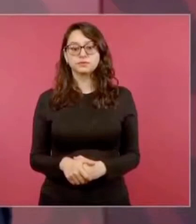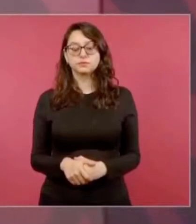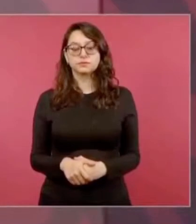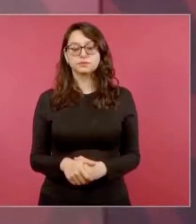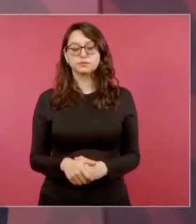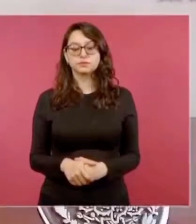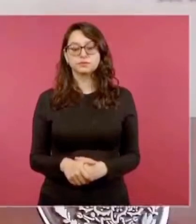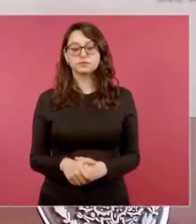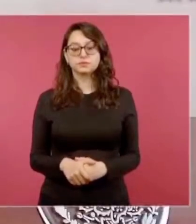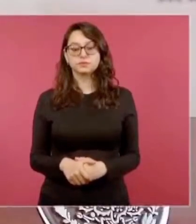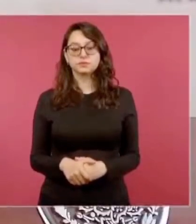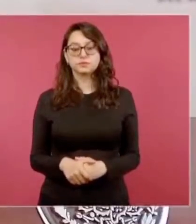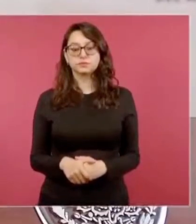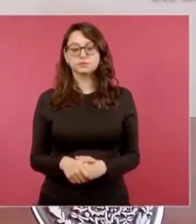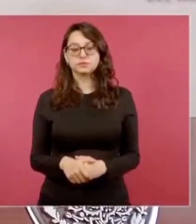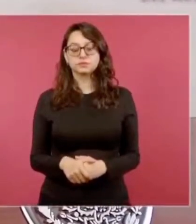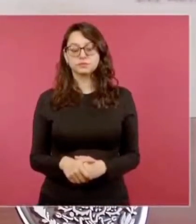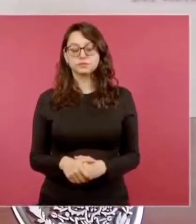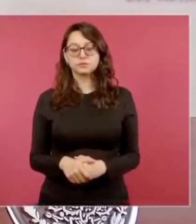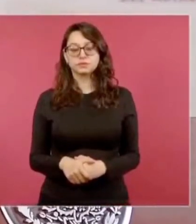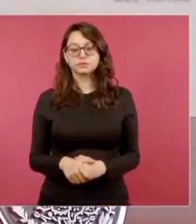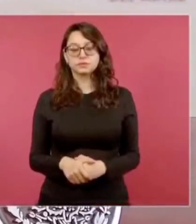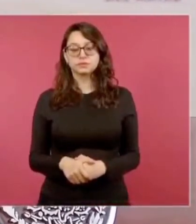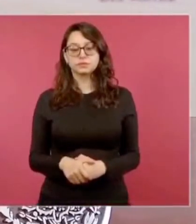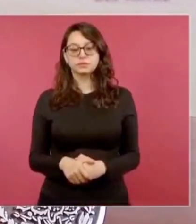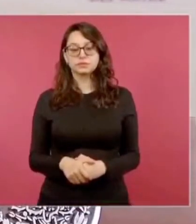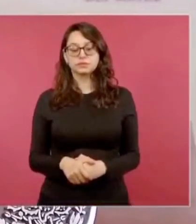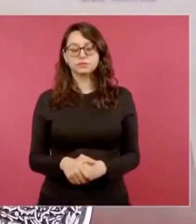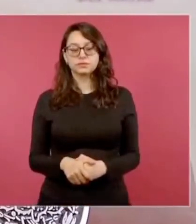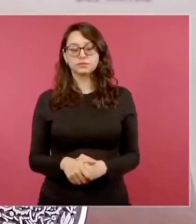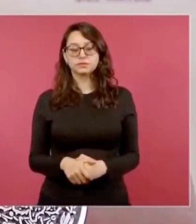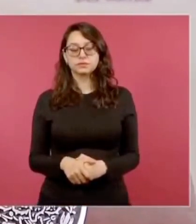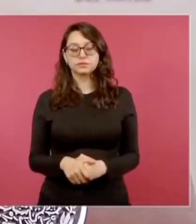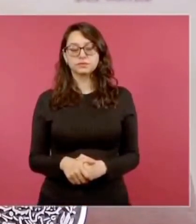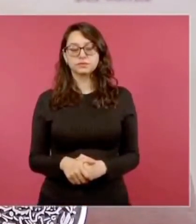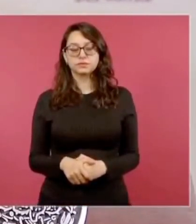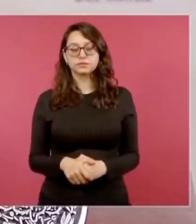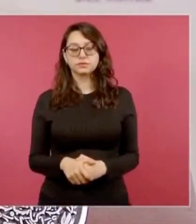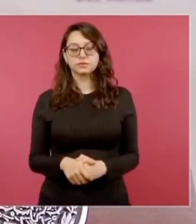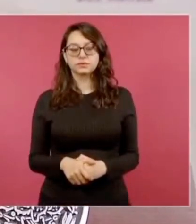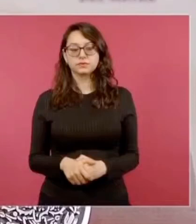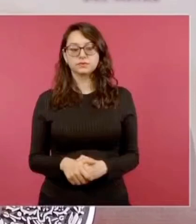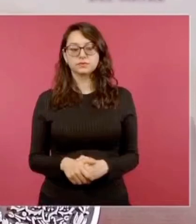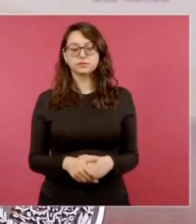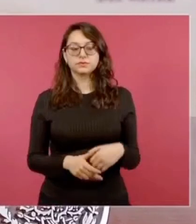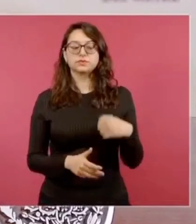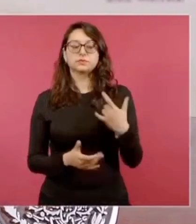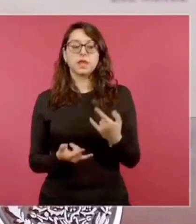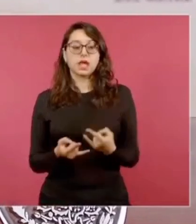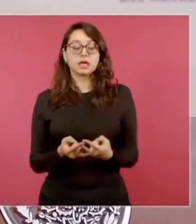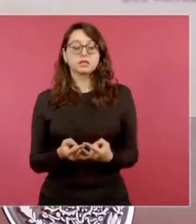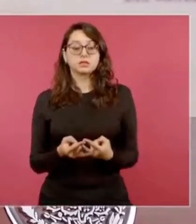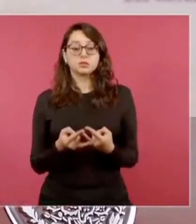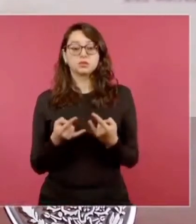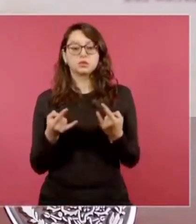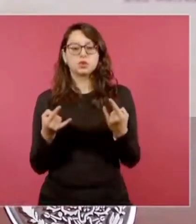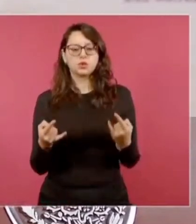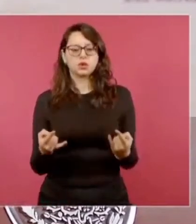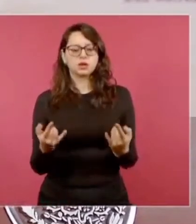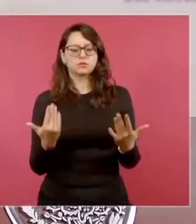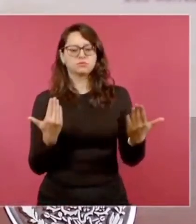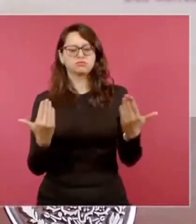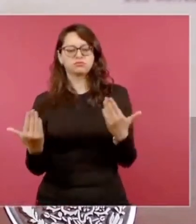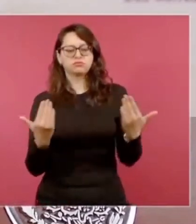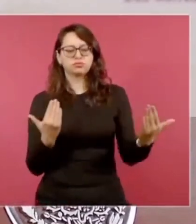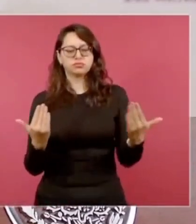hay una diferencia en la estrategia que aplica el